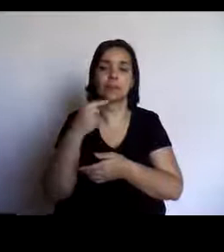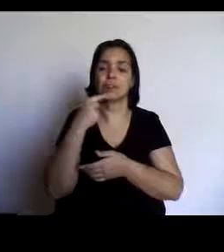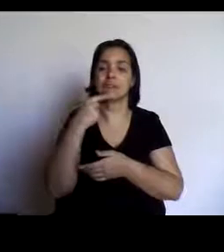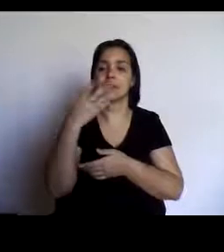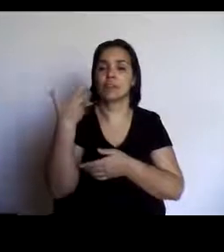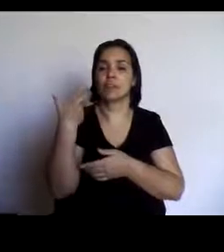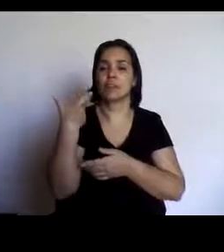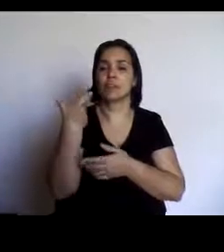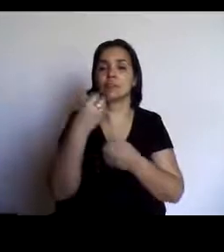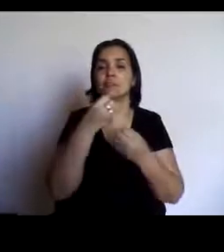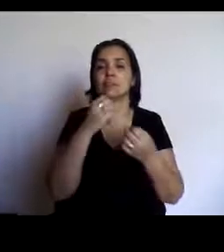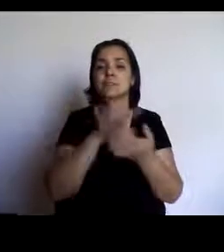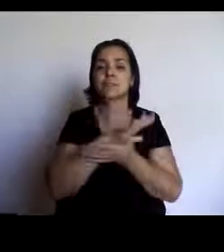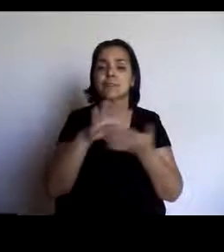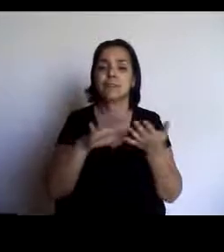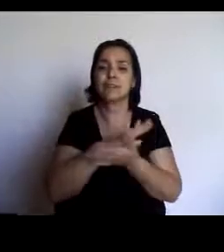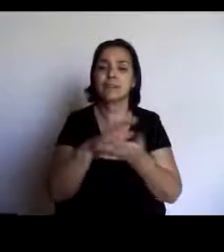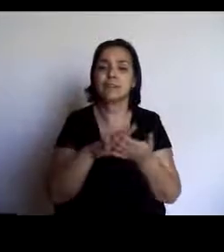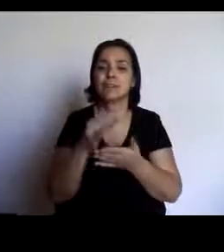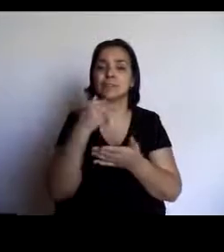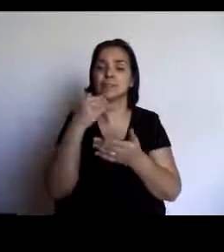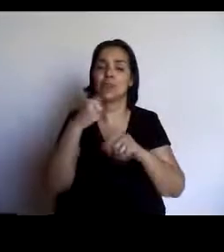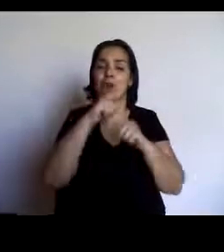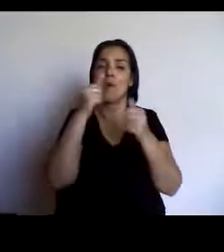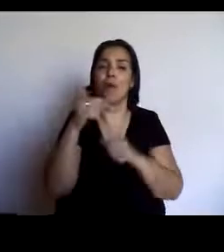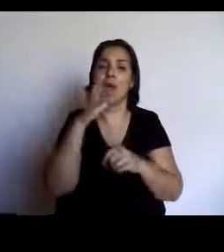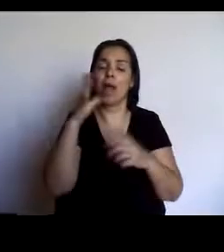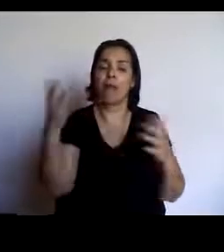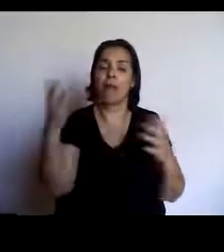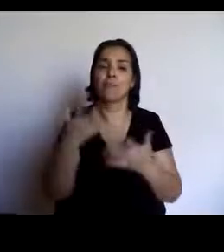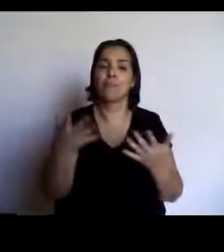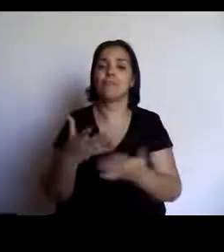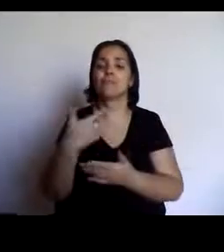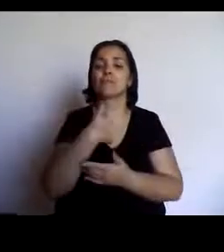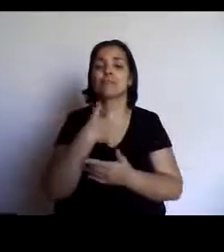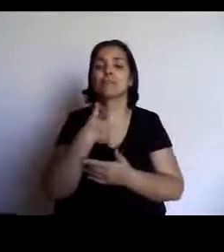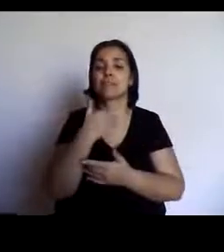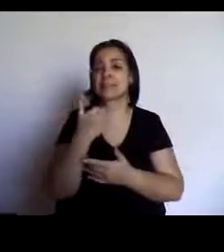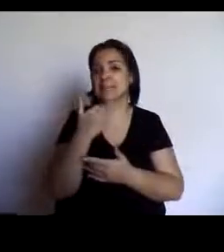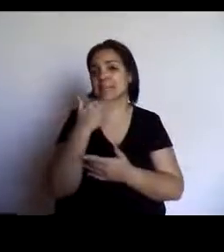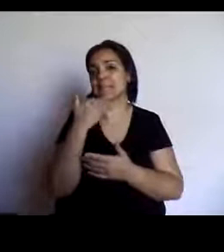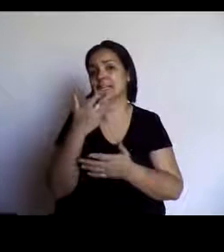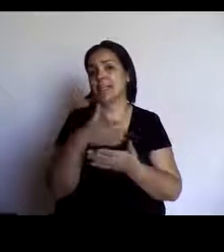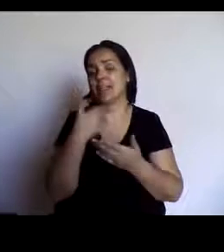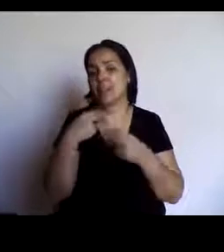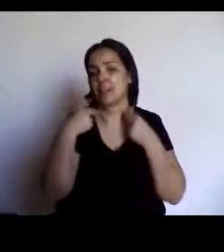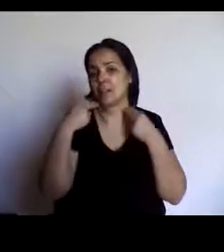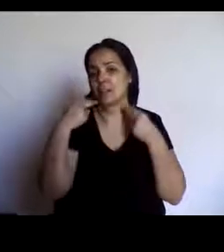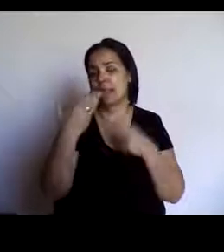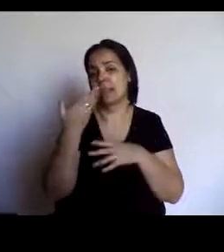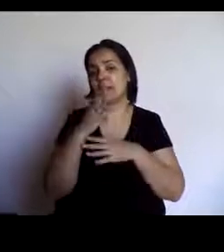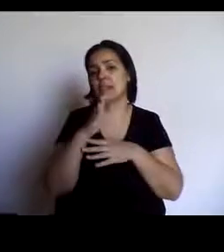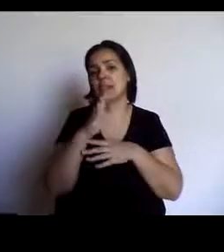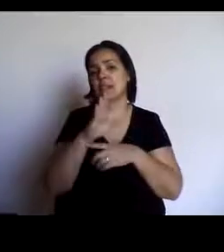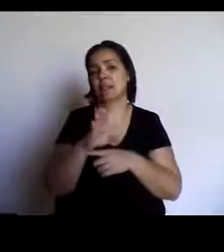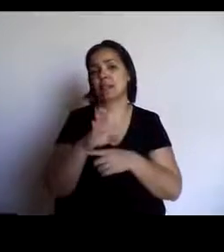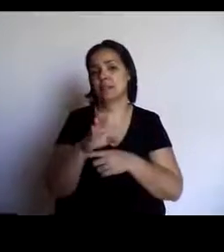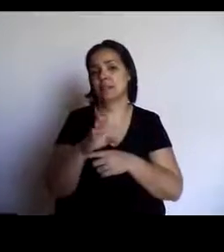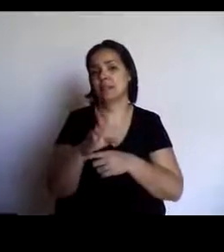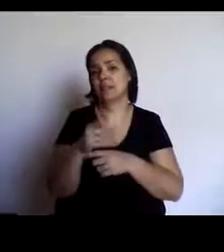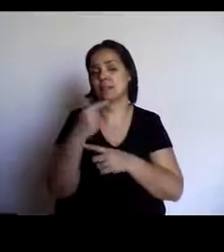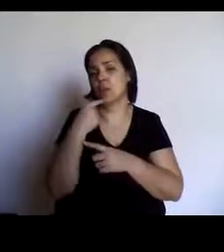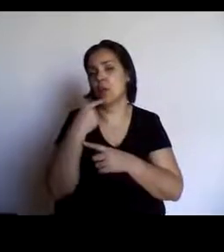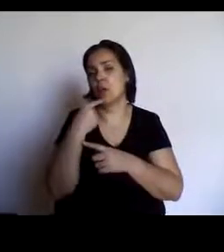hablado, para ver si el modelo actual funcionaba, y casi todas las diputaciones que estábamos presentes en esa reunión y